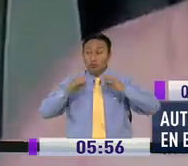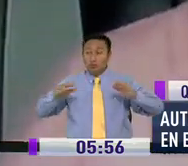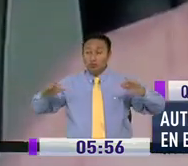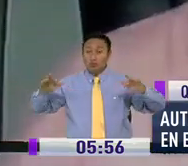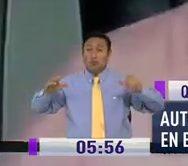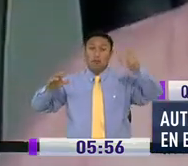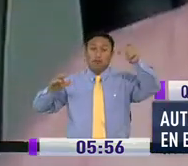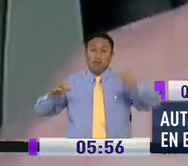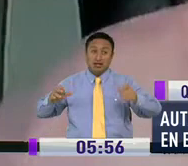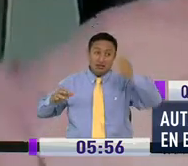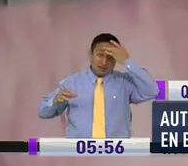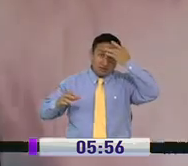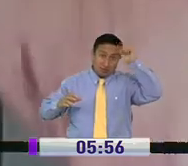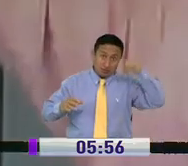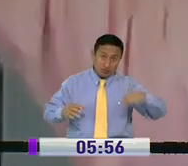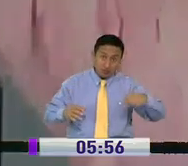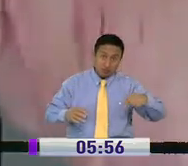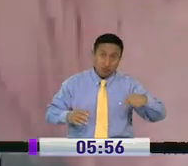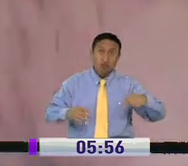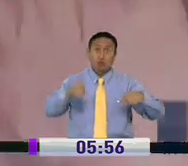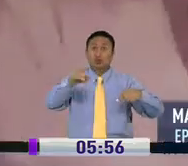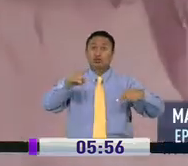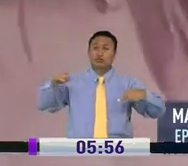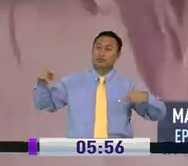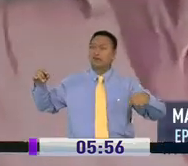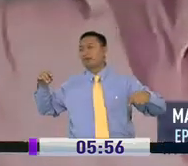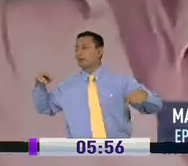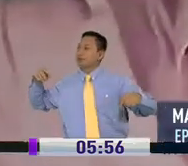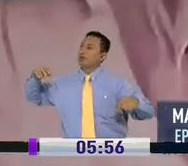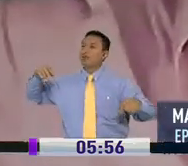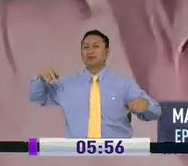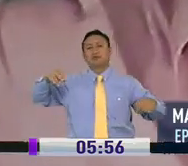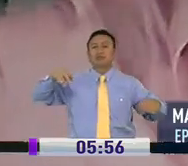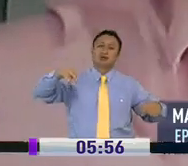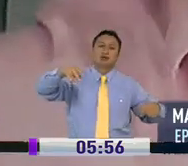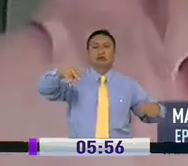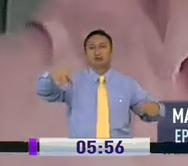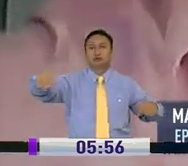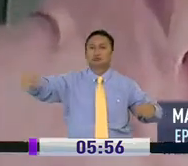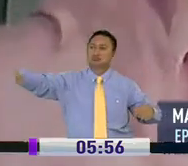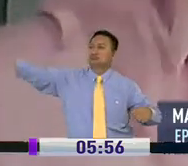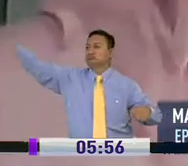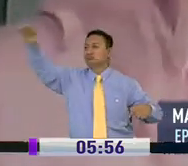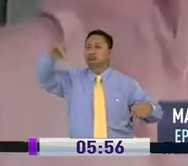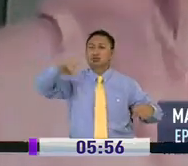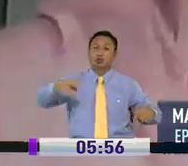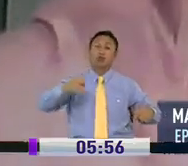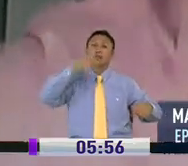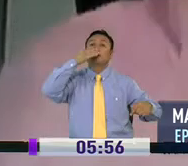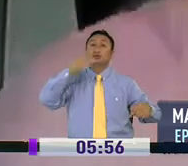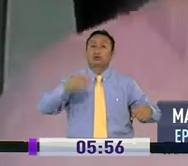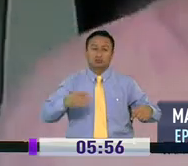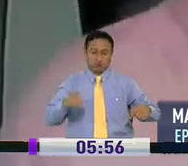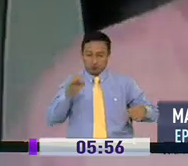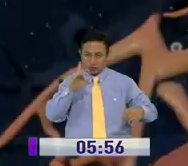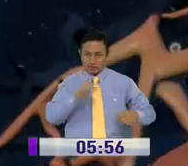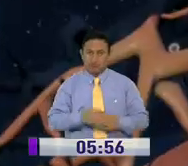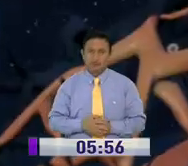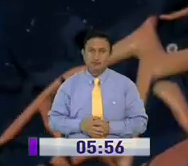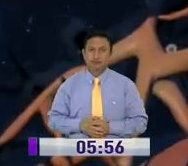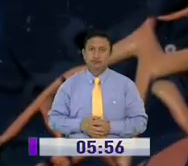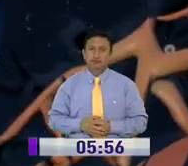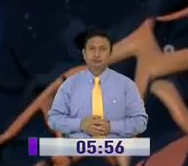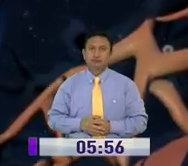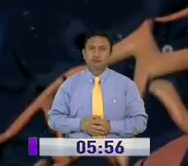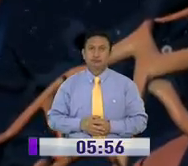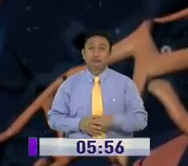persona infectada. No es que usted va caminando en la calle, en un campo abierto, y el virus está ahí. No. Las